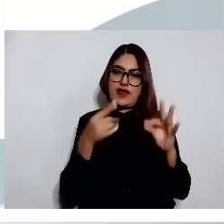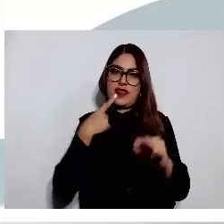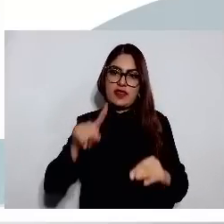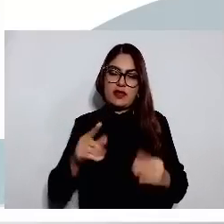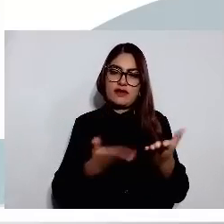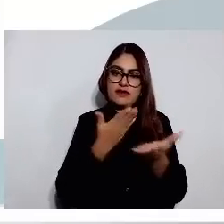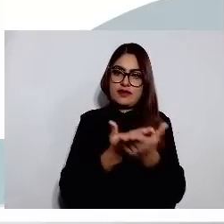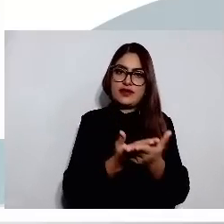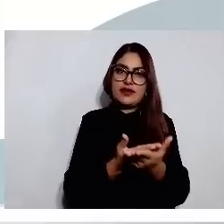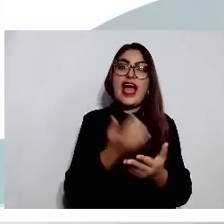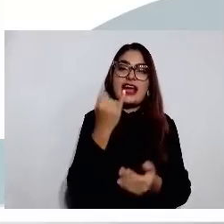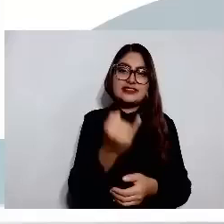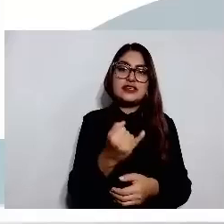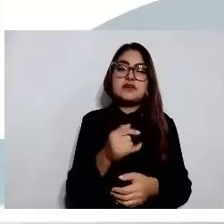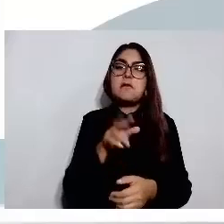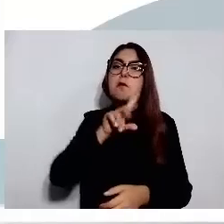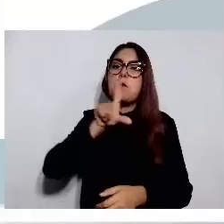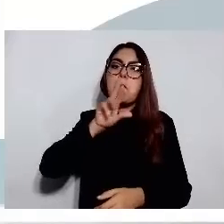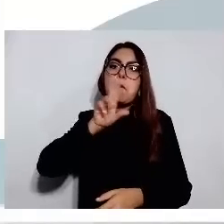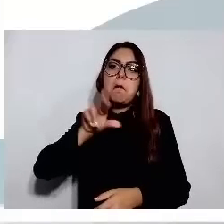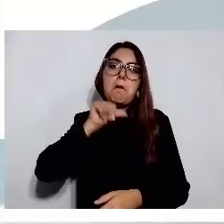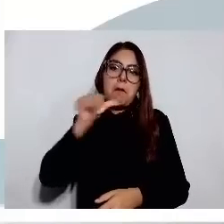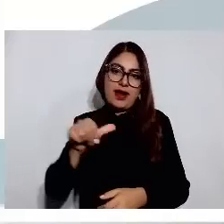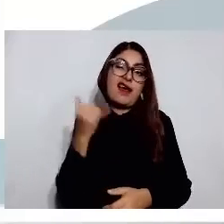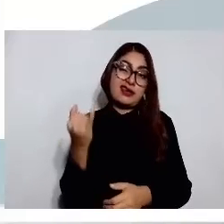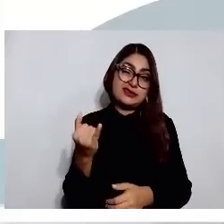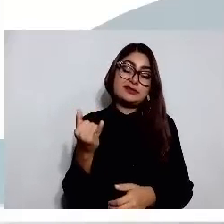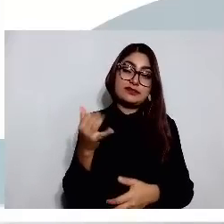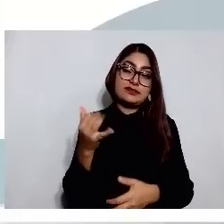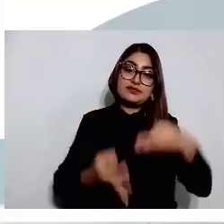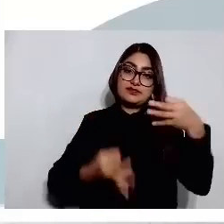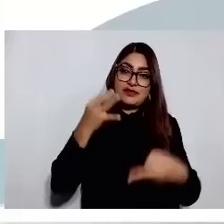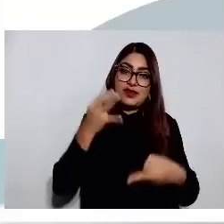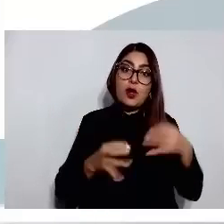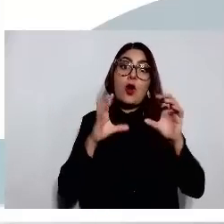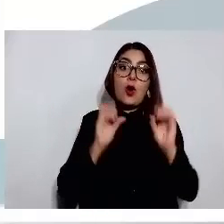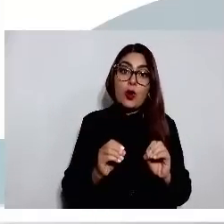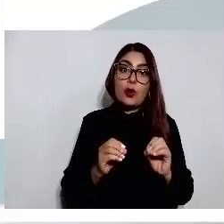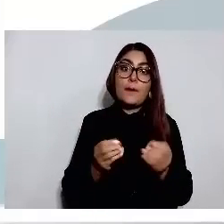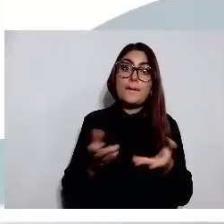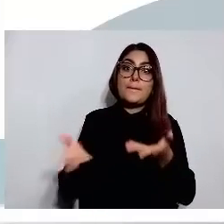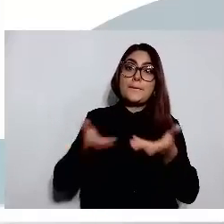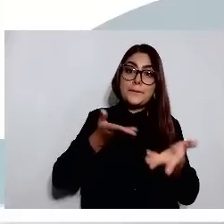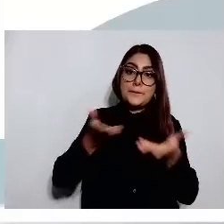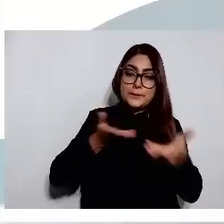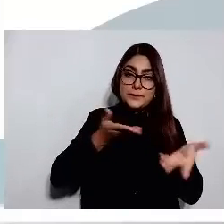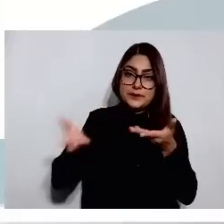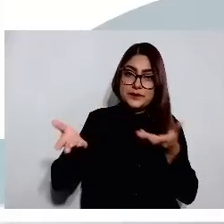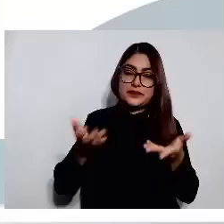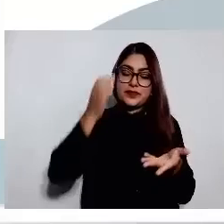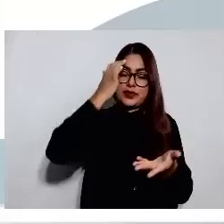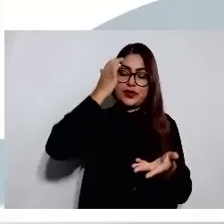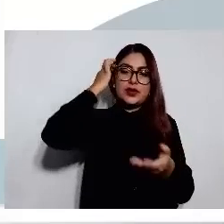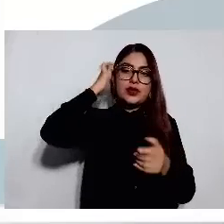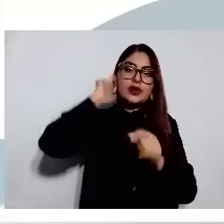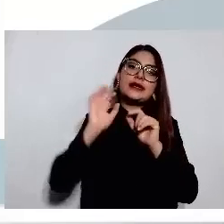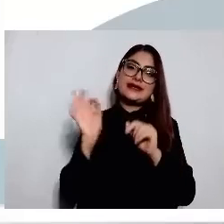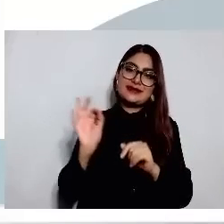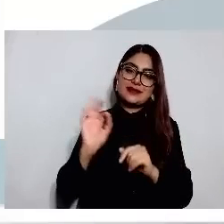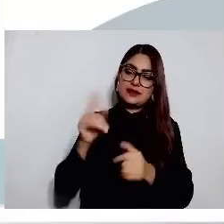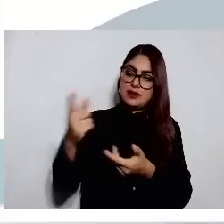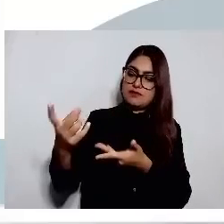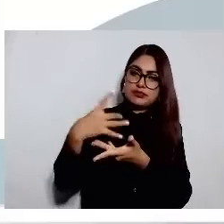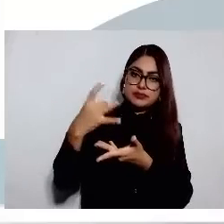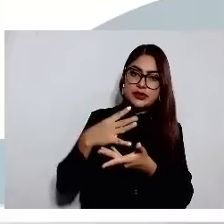de queja en los poderes judiciales, o pasivos cuando sí hay un seguimiento, hay una respuesta, aunque sea en términos individuales. Lo que